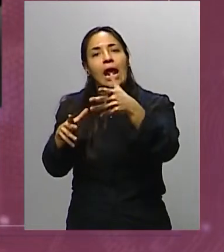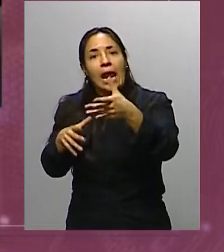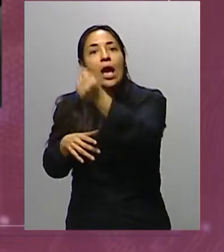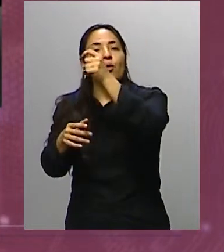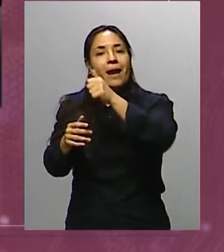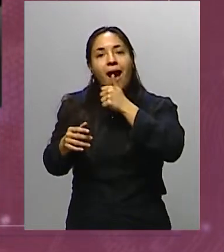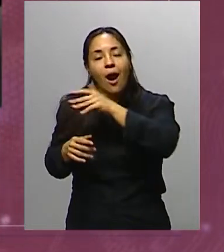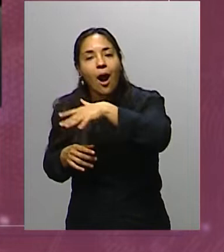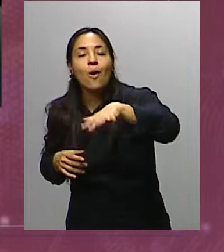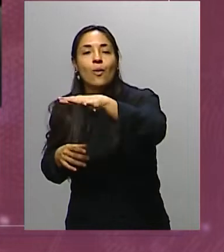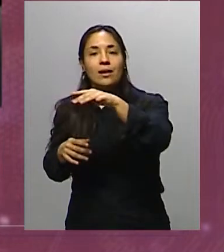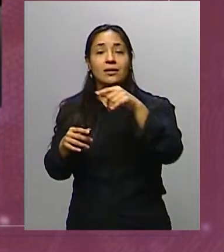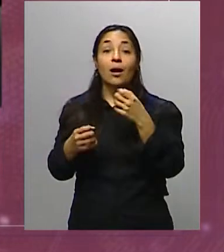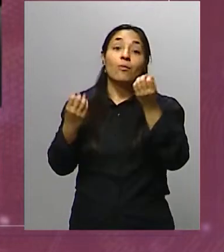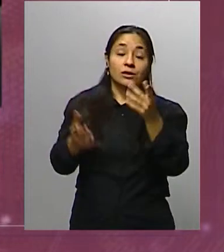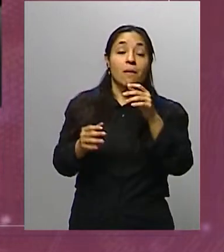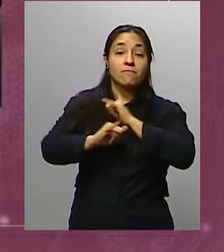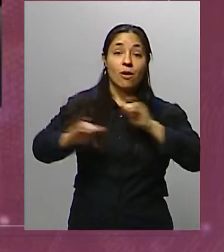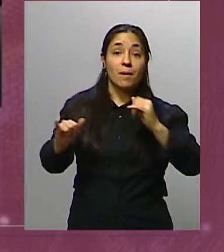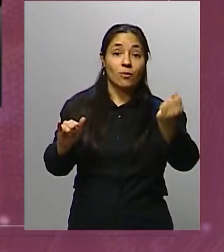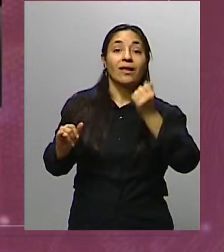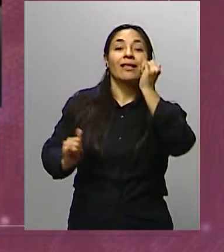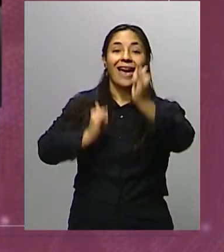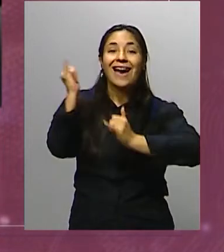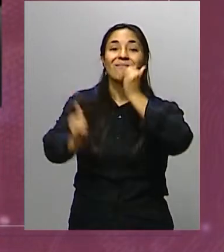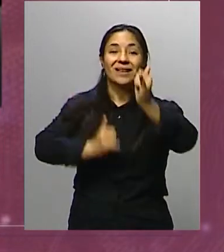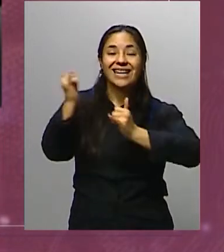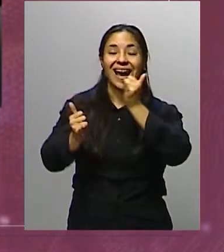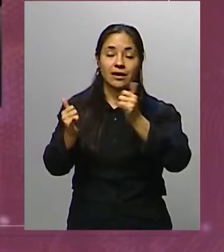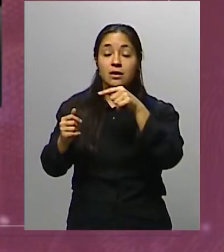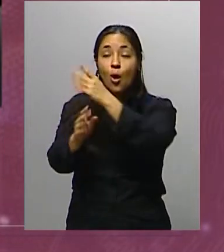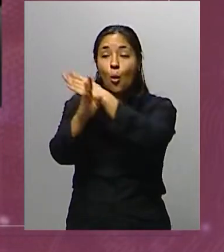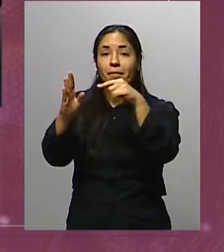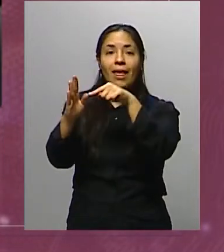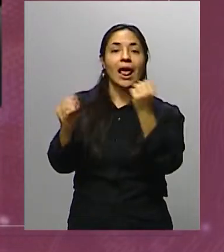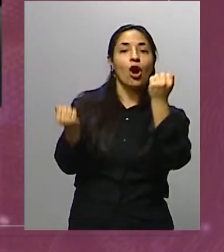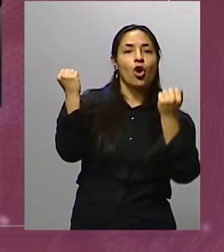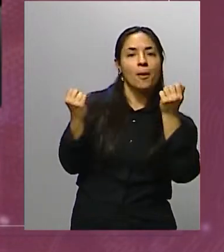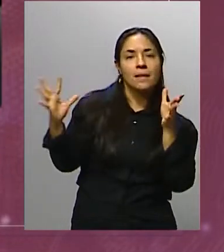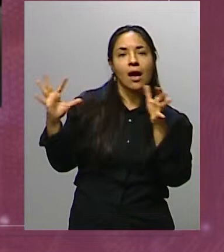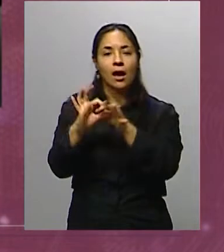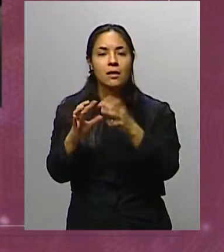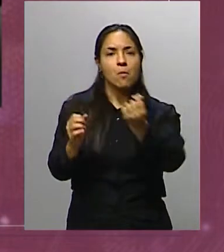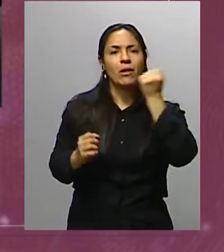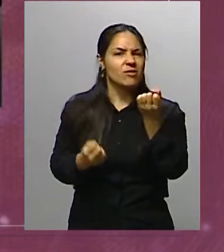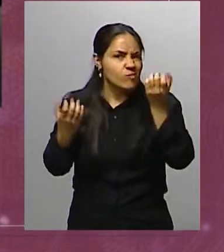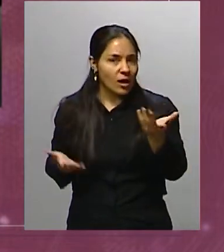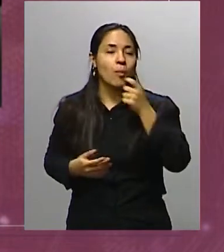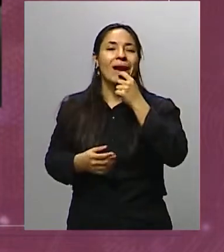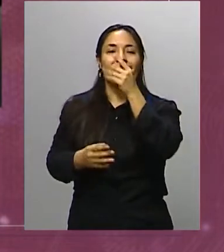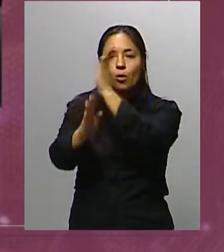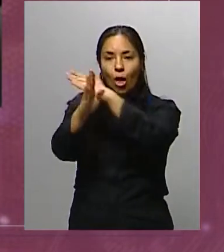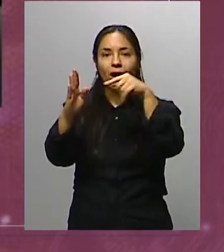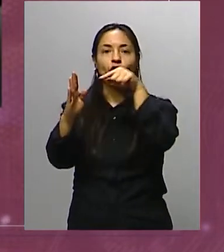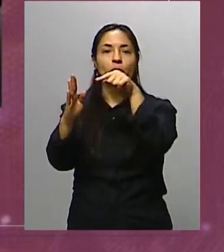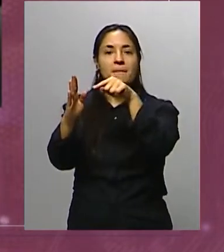este programa hablar de eso, ¿no? ¿Por qué son importantes para la economía y por qué de alguna manera que se vean afectados pueden afectar la